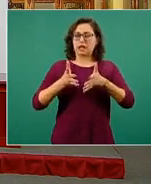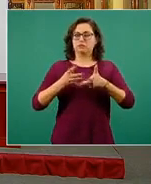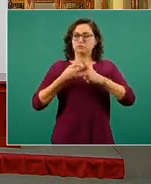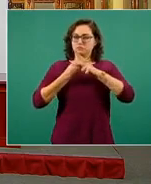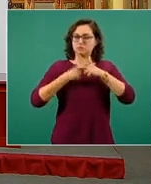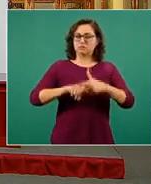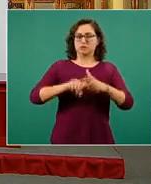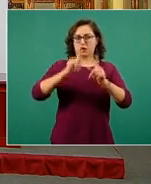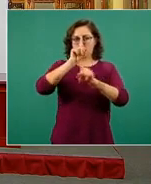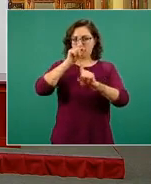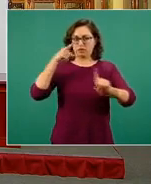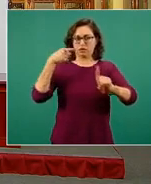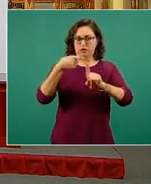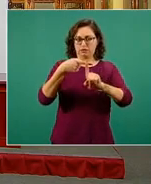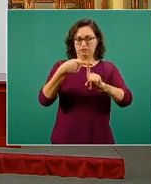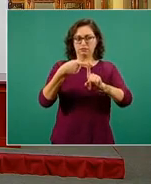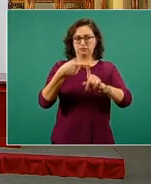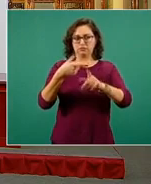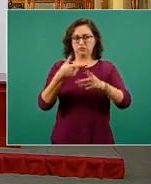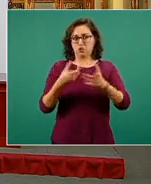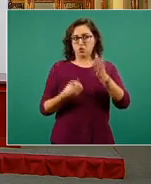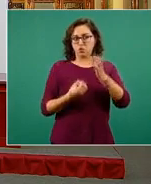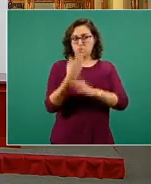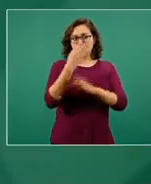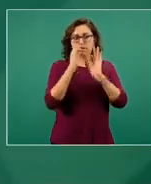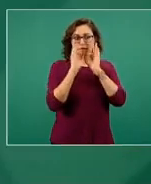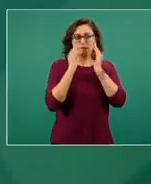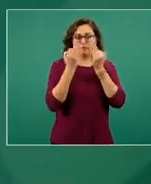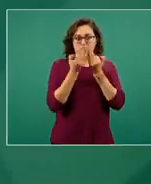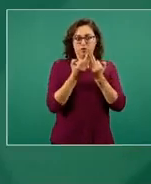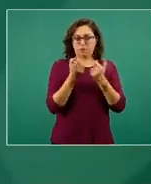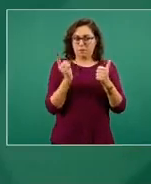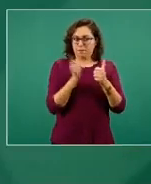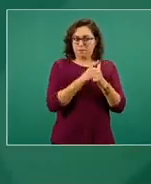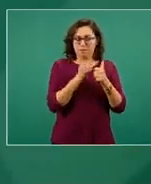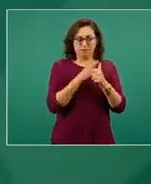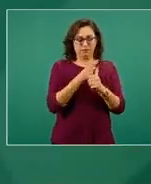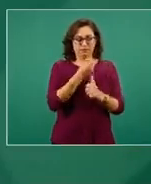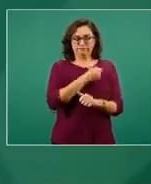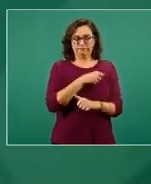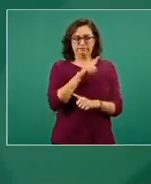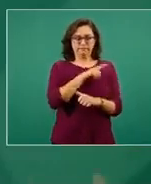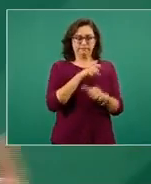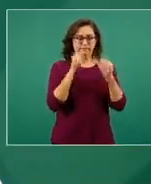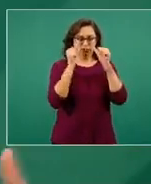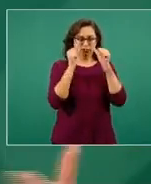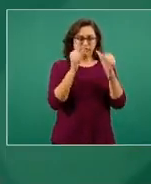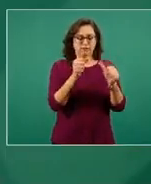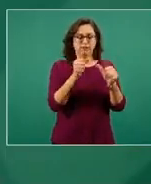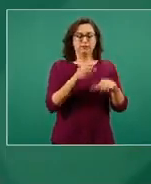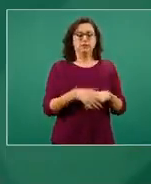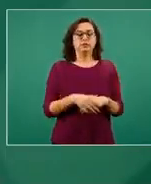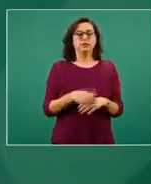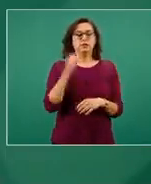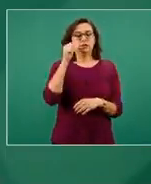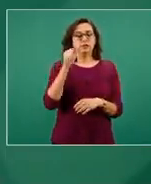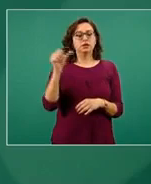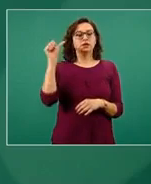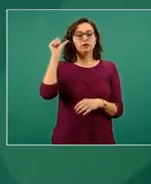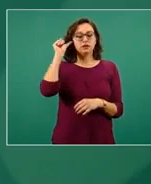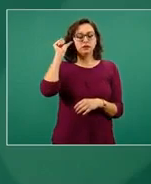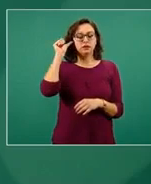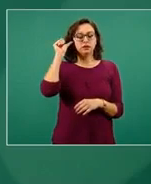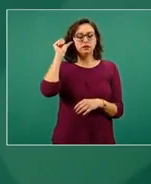diferente, a partir de este importantísimo modelo atención primaria de la salud. Ayer en la conferencia